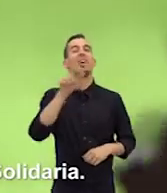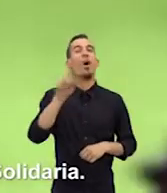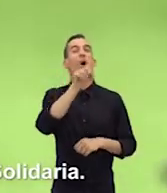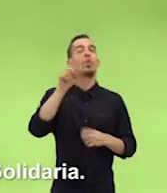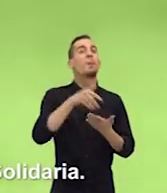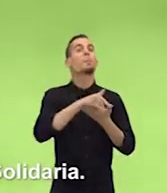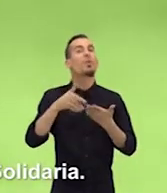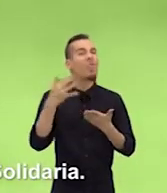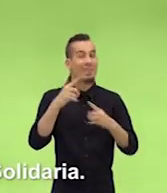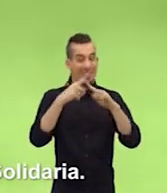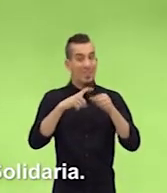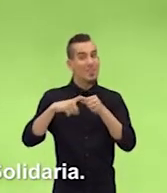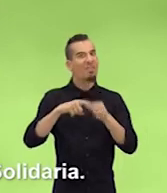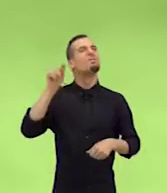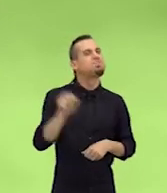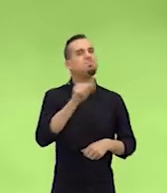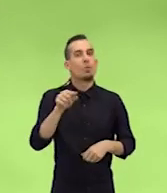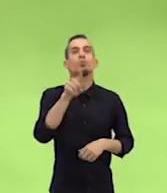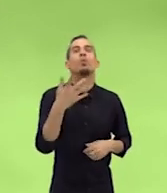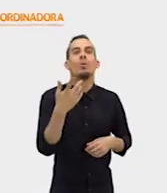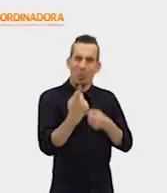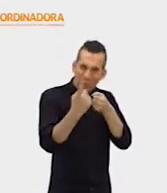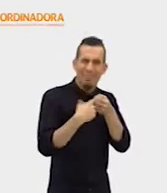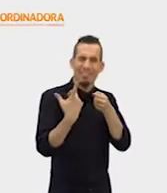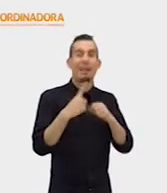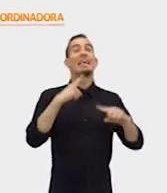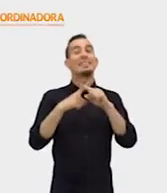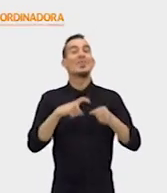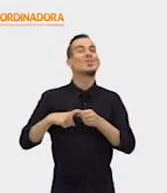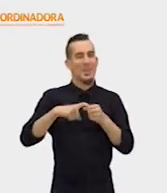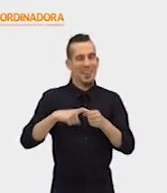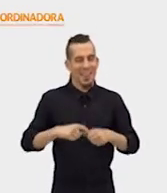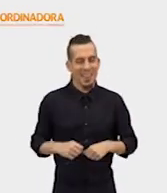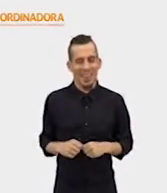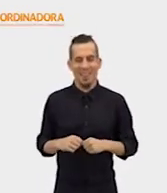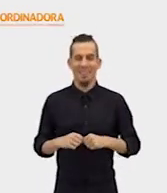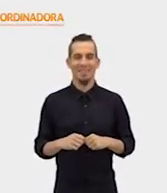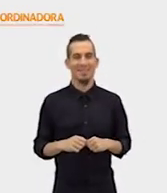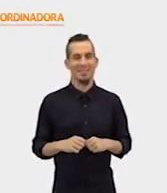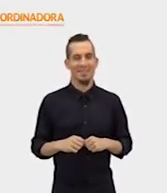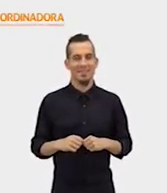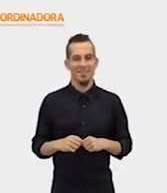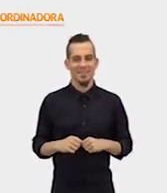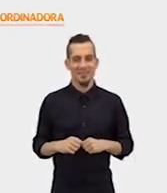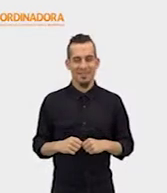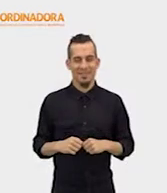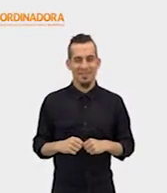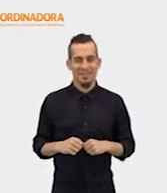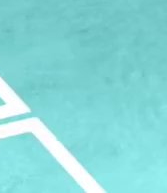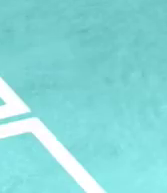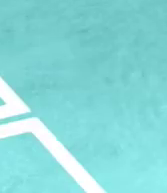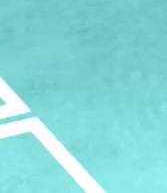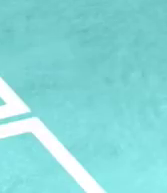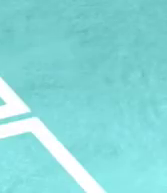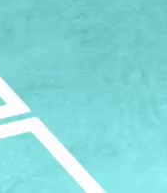Iglesia Católica. Al elegir ambas casillas, la cantidad con la que se contribuye se suma entre ambos propósitos y no supone ningún coste porque cada contribuyente